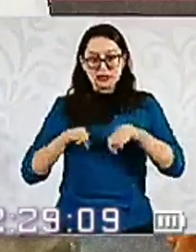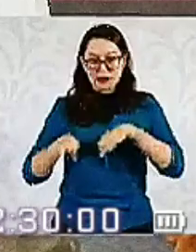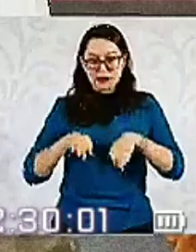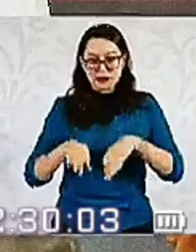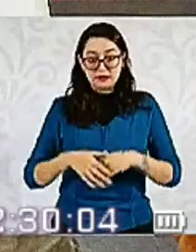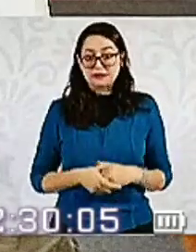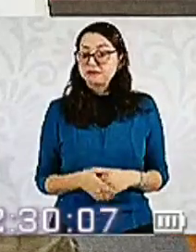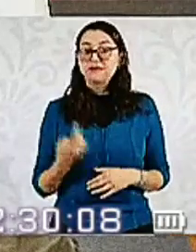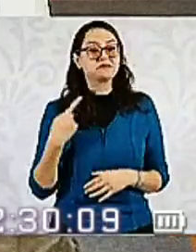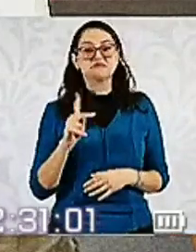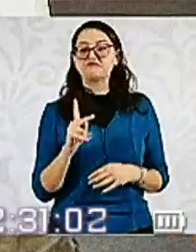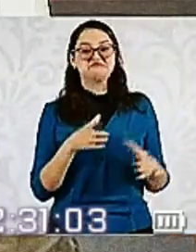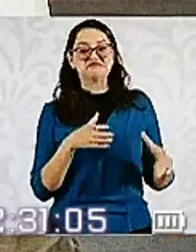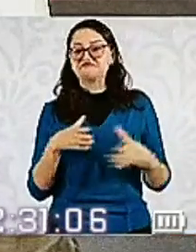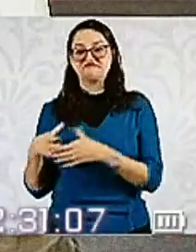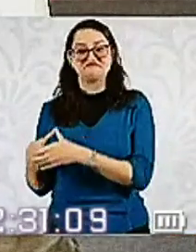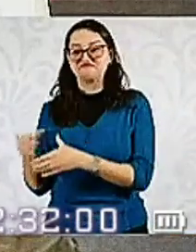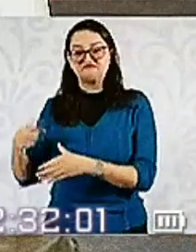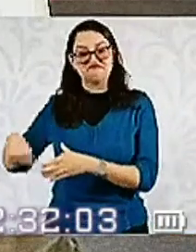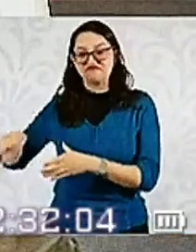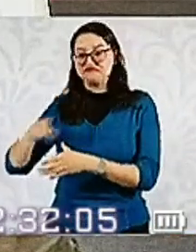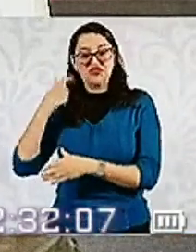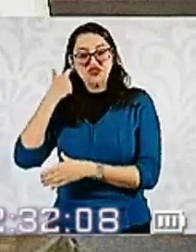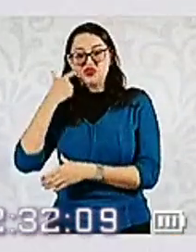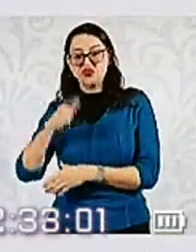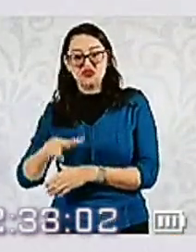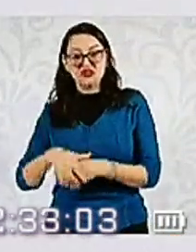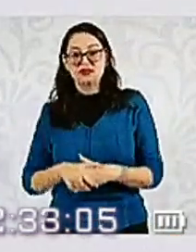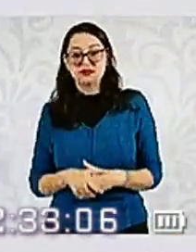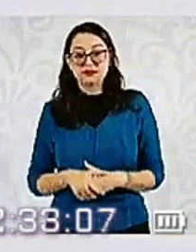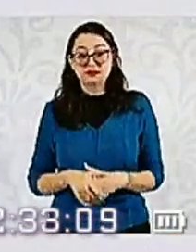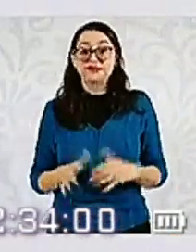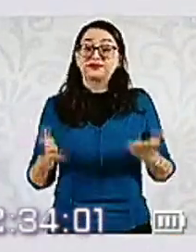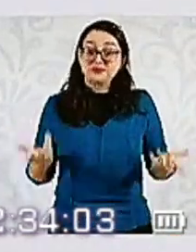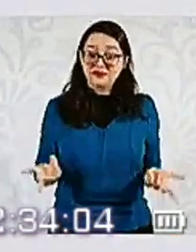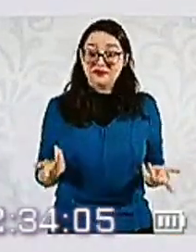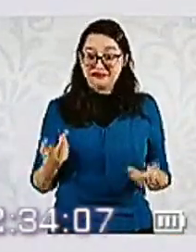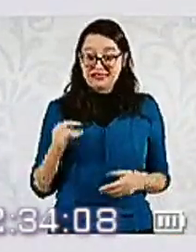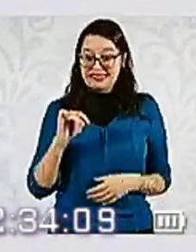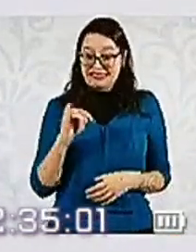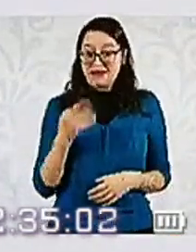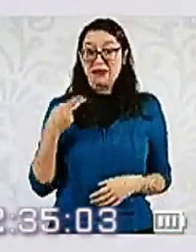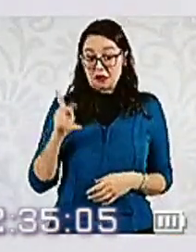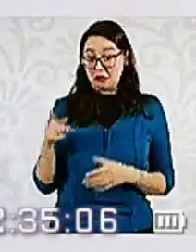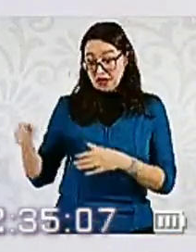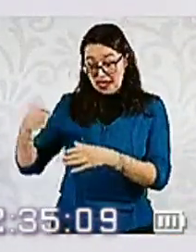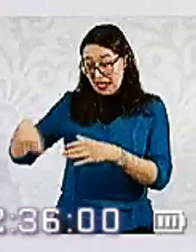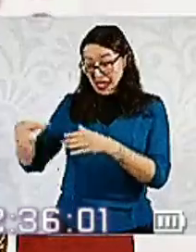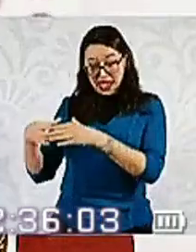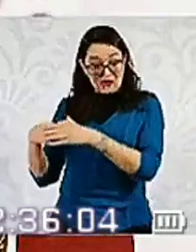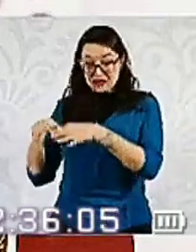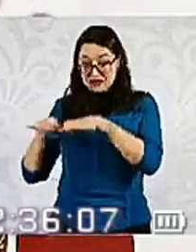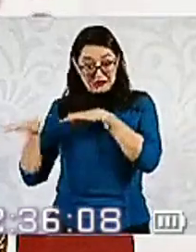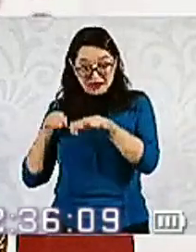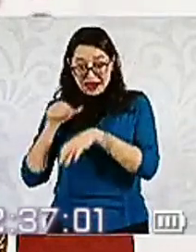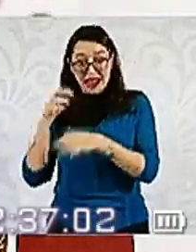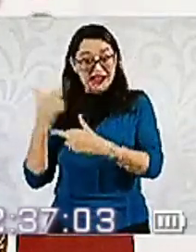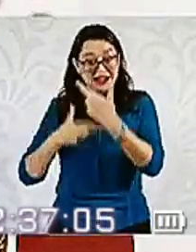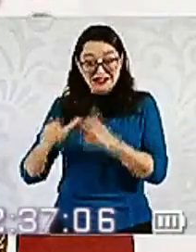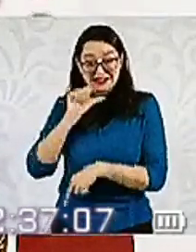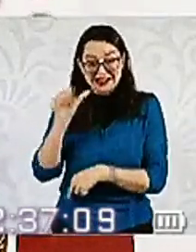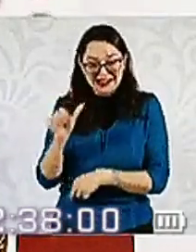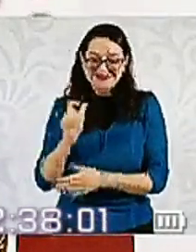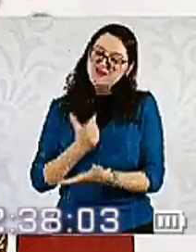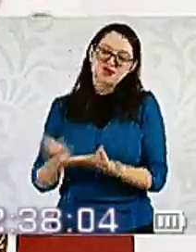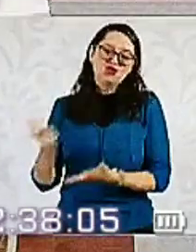todos quieren seguirlo. Sí, pero hay una orientación en el sentido de que si no regresan a trabajar, entonces ahora sí va a haber descuento